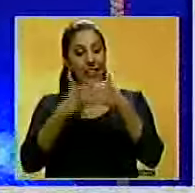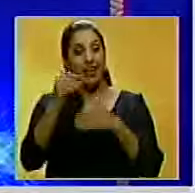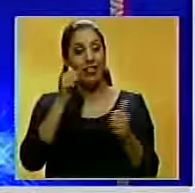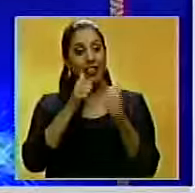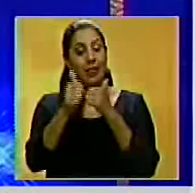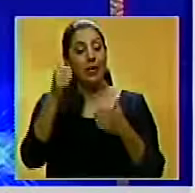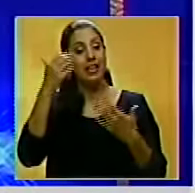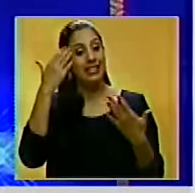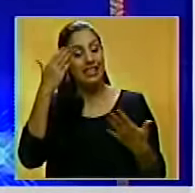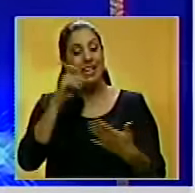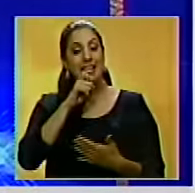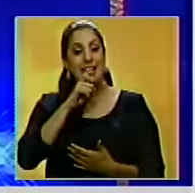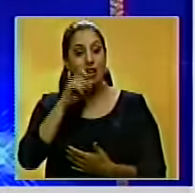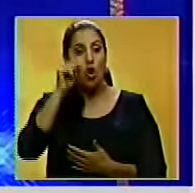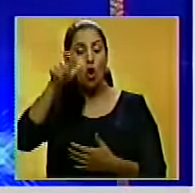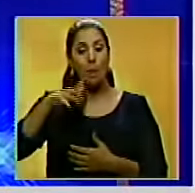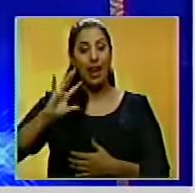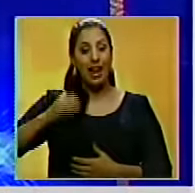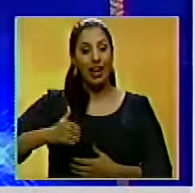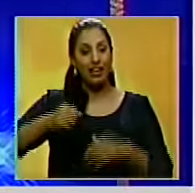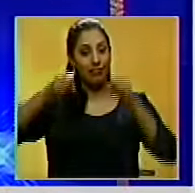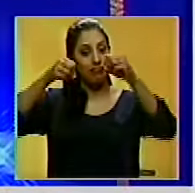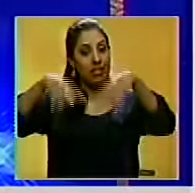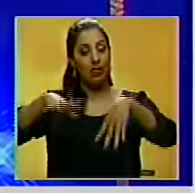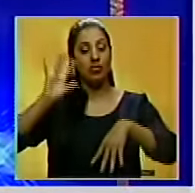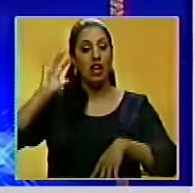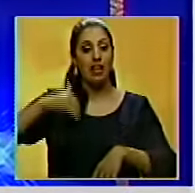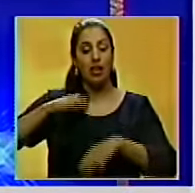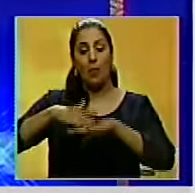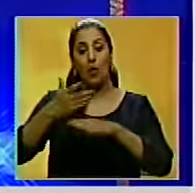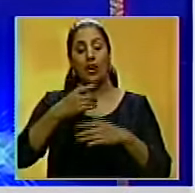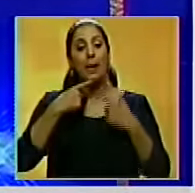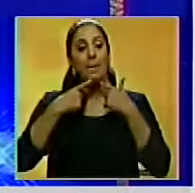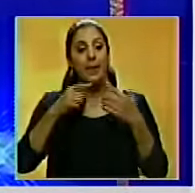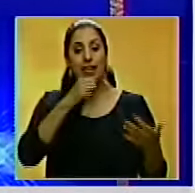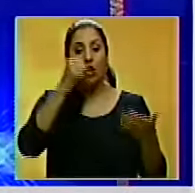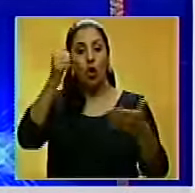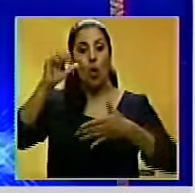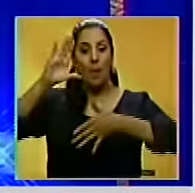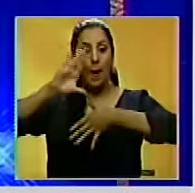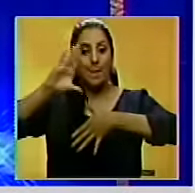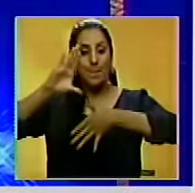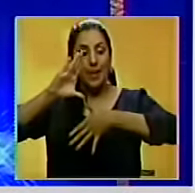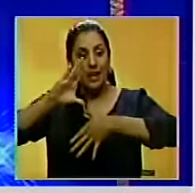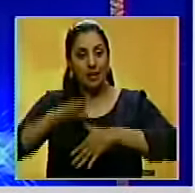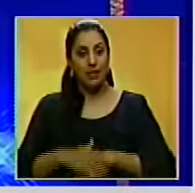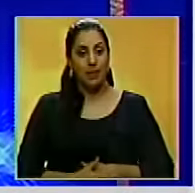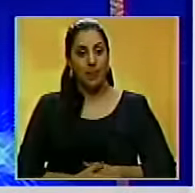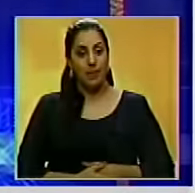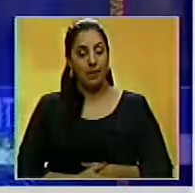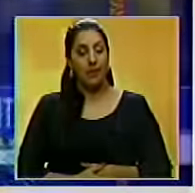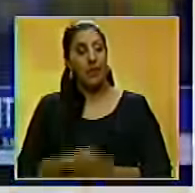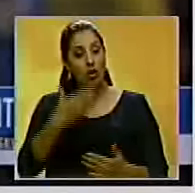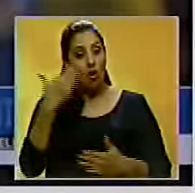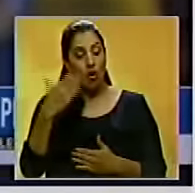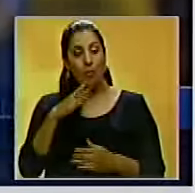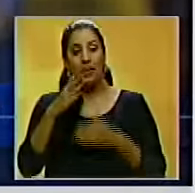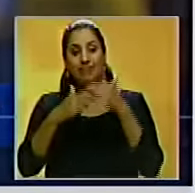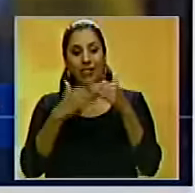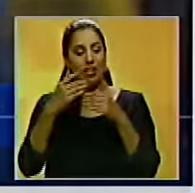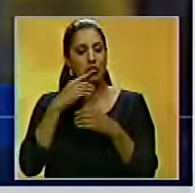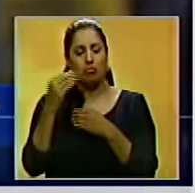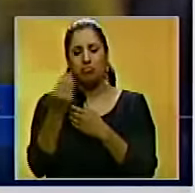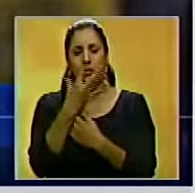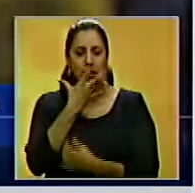les contamos que Lionel Messi anunció su renuncia a la selección de Argentina tras perder la Copa América Centenario ante Chile en la tanda de penales. El estelar delantero no escondió